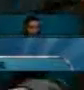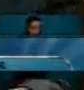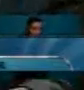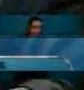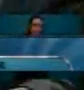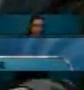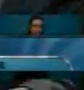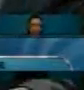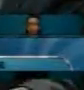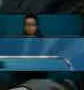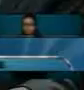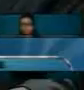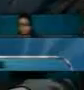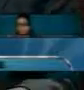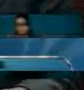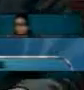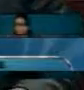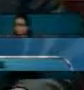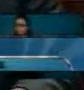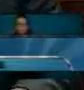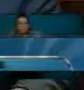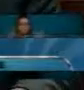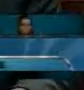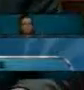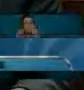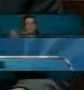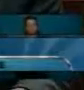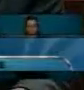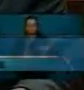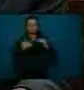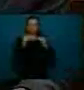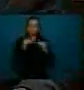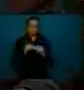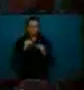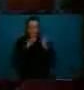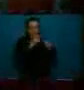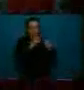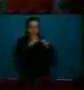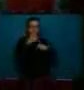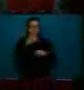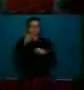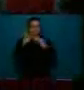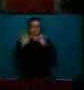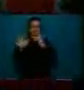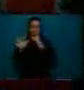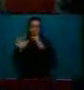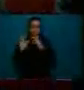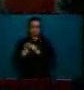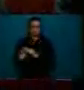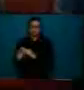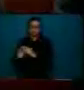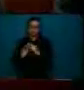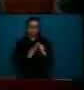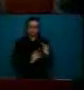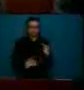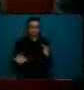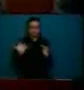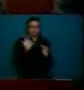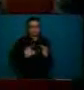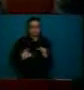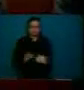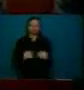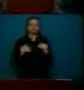de reconstrucción. Se realizó el mejoramiento de 828 viviendas.